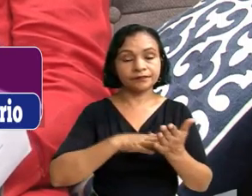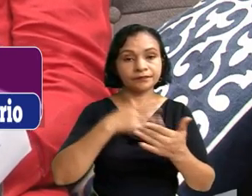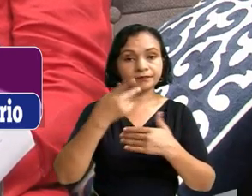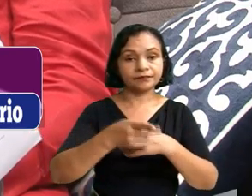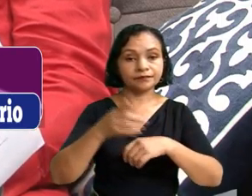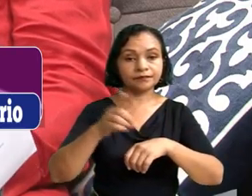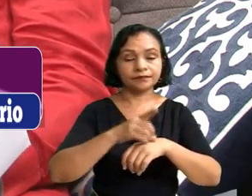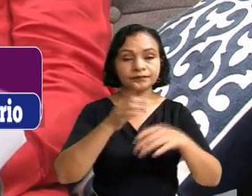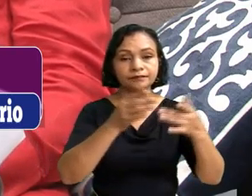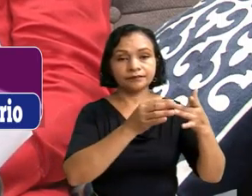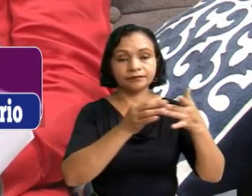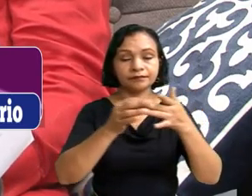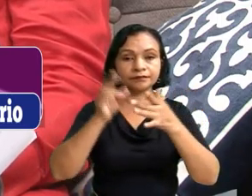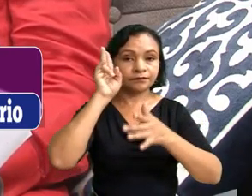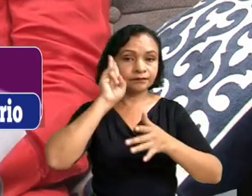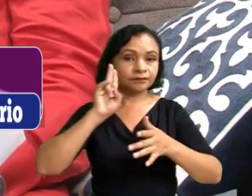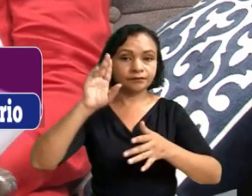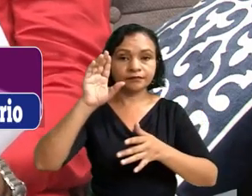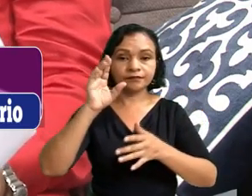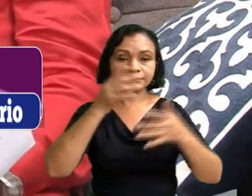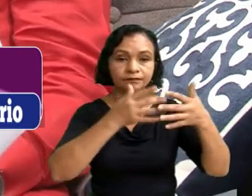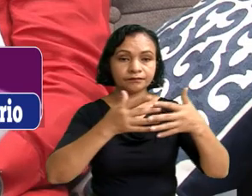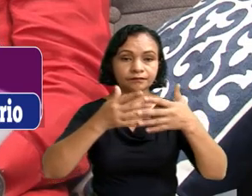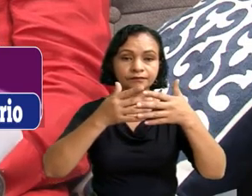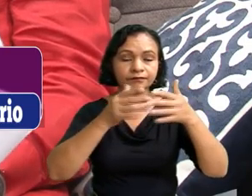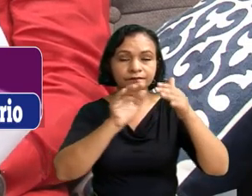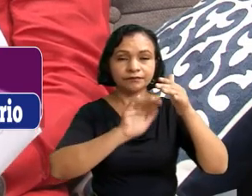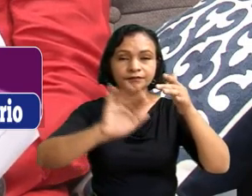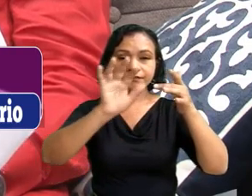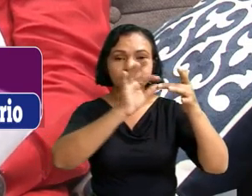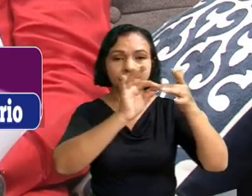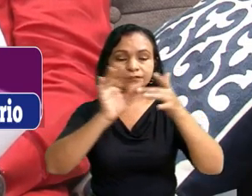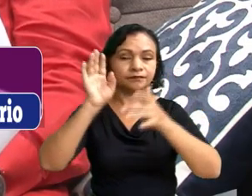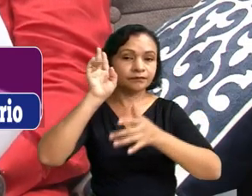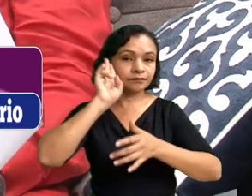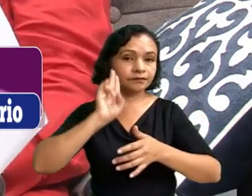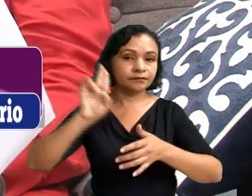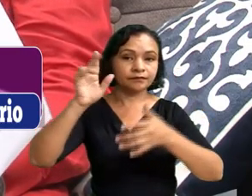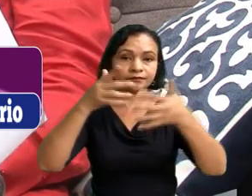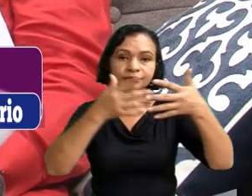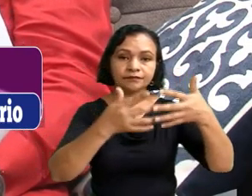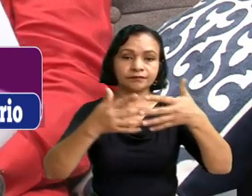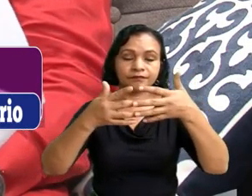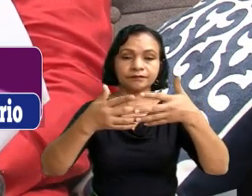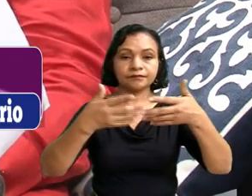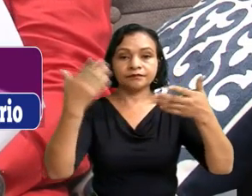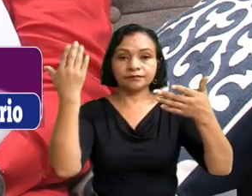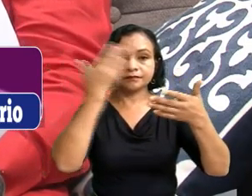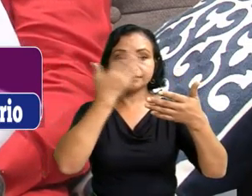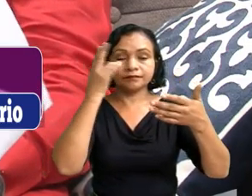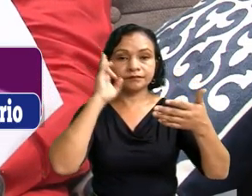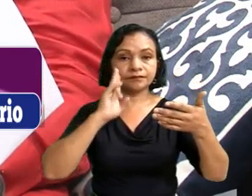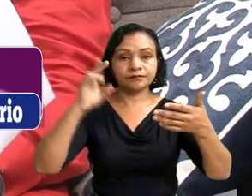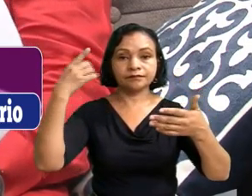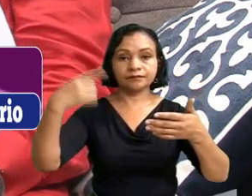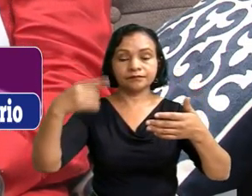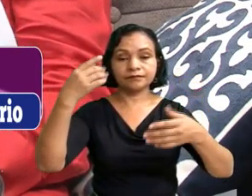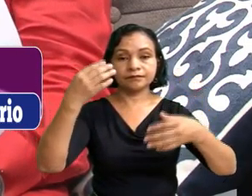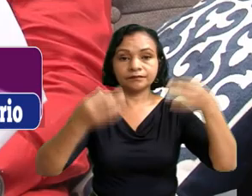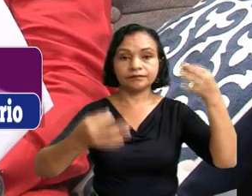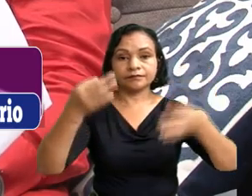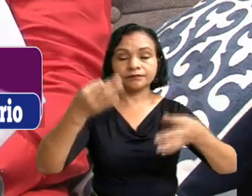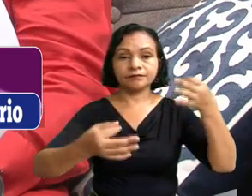en universidad de columbia de las más prestigiosas el catedrático de derecho del instituto de justicia